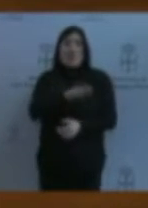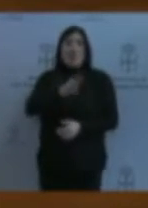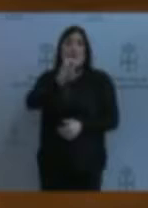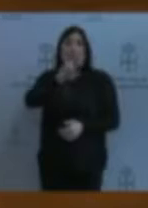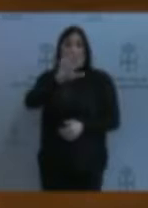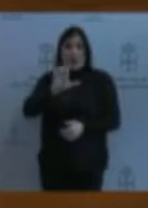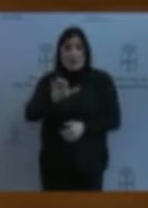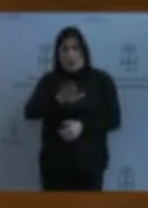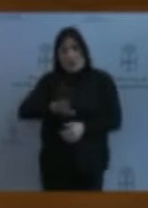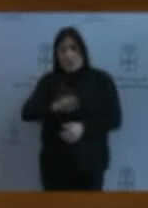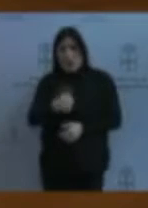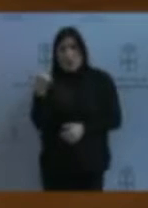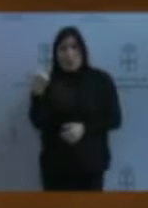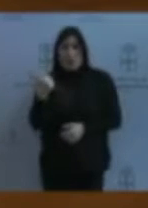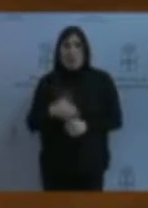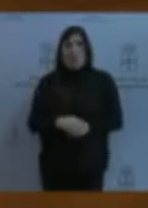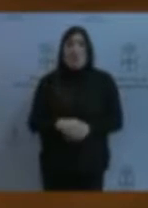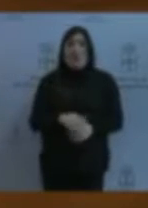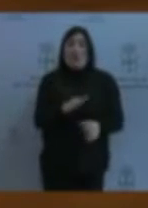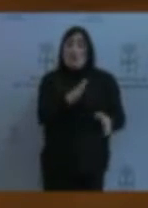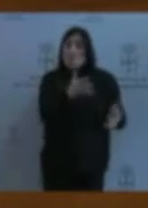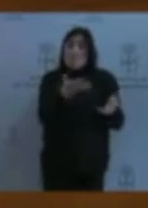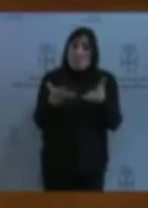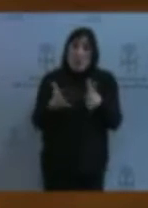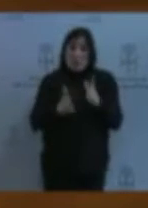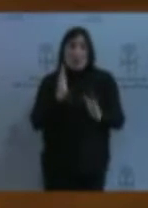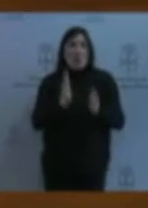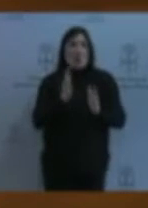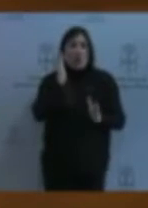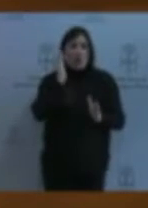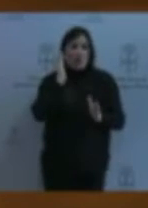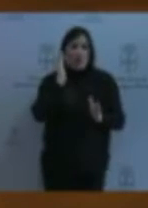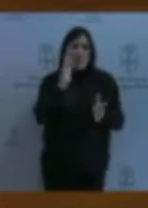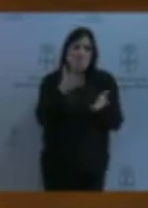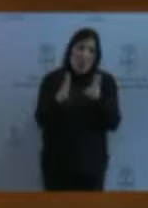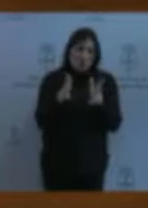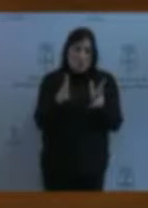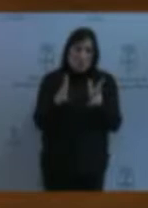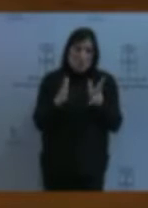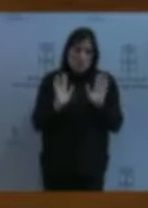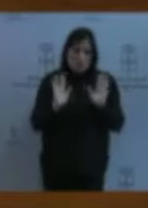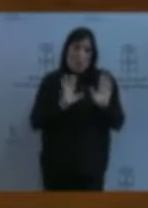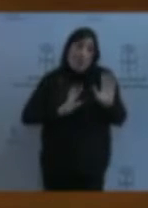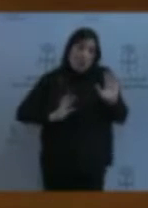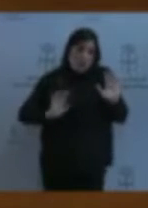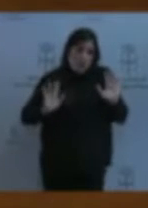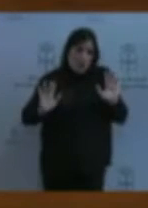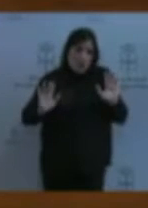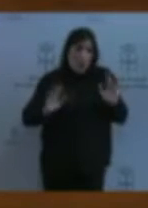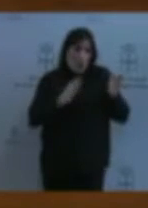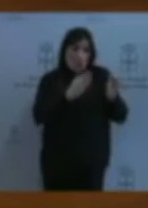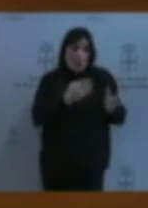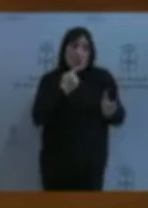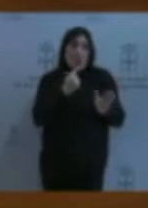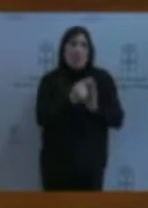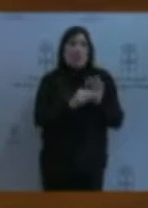Estimación provisional del daño, digo provisional, fíjese usted que ha mencionado usted un dato de 2,4 millones, que fue una